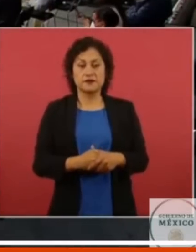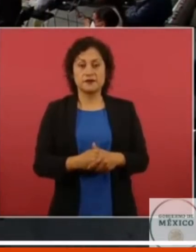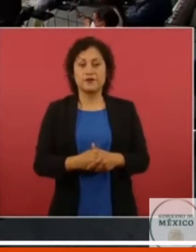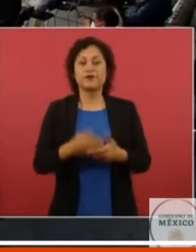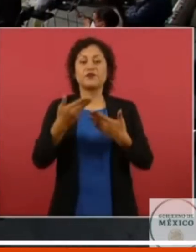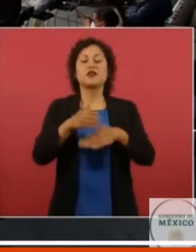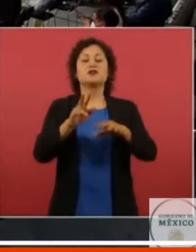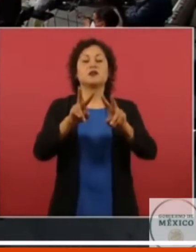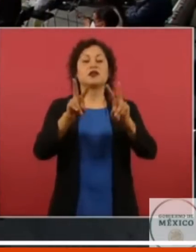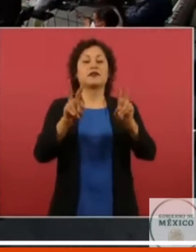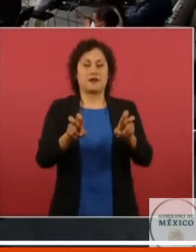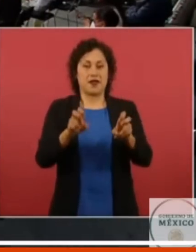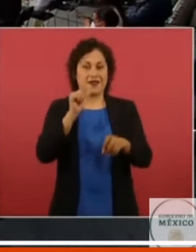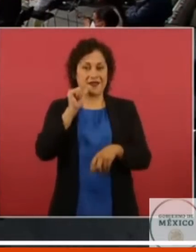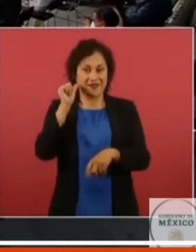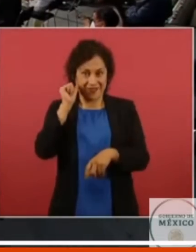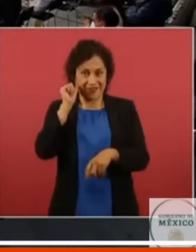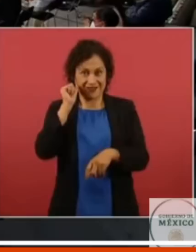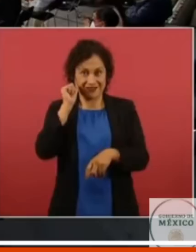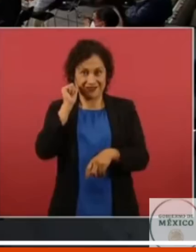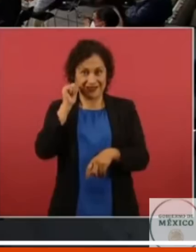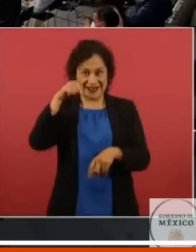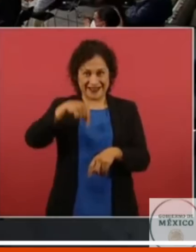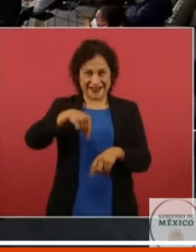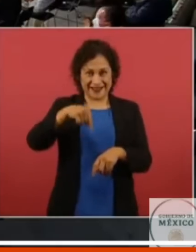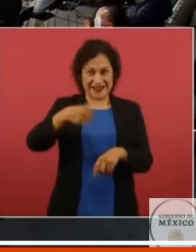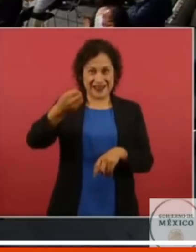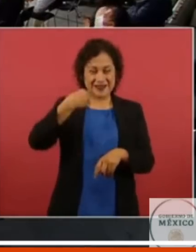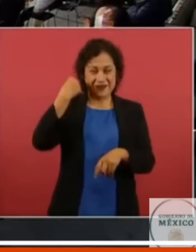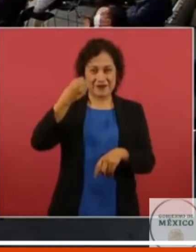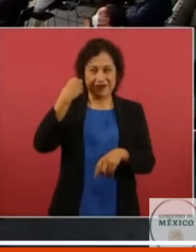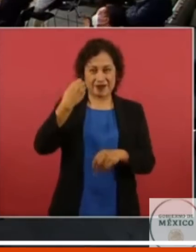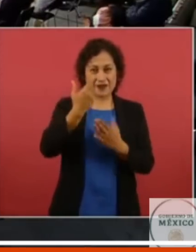¿Sobre qué se trató ayer ¿Quién gira en las mentiras?